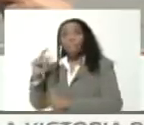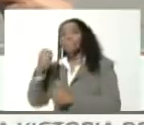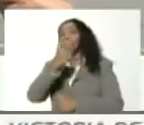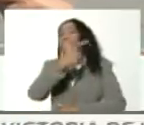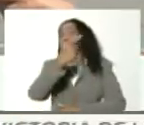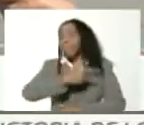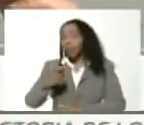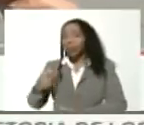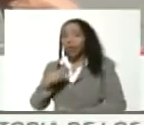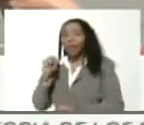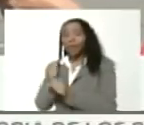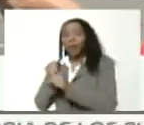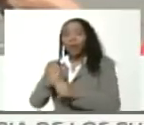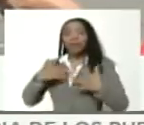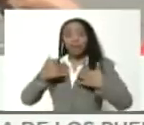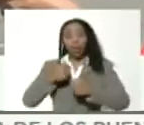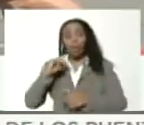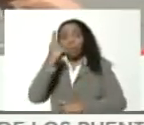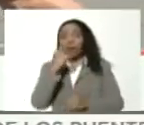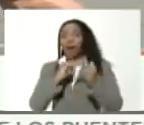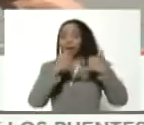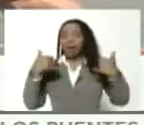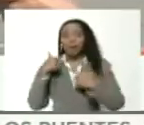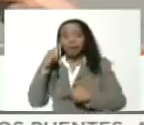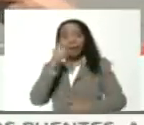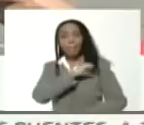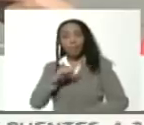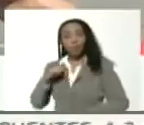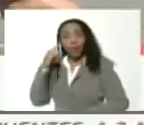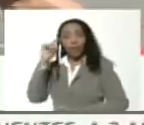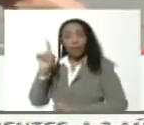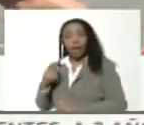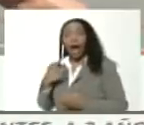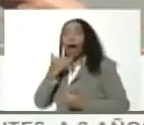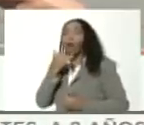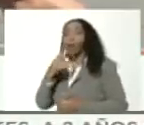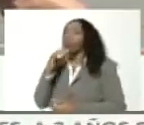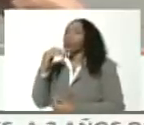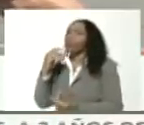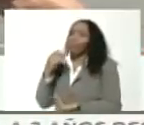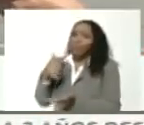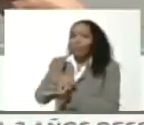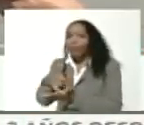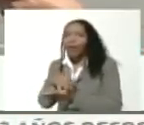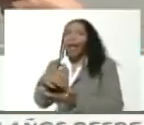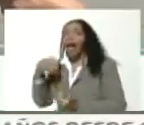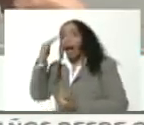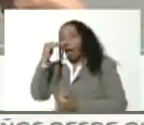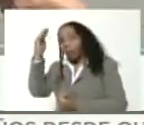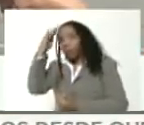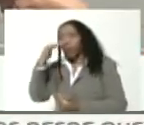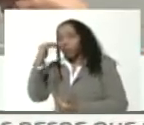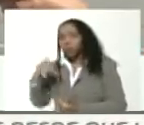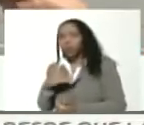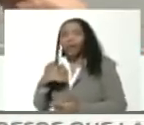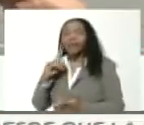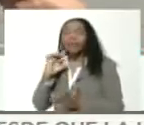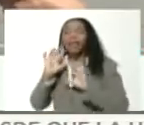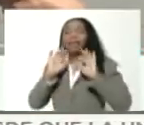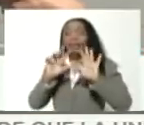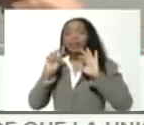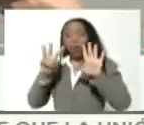línea, luego el personal de salud, luego el personal que tiene algún factor de riesgo, adultos mayores de 18 años, entre 18 a 59 años,